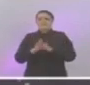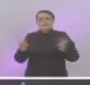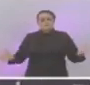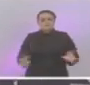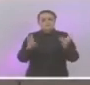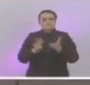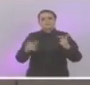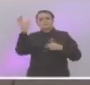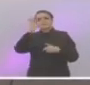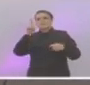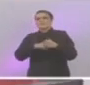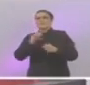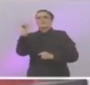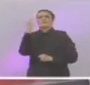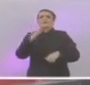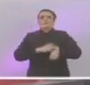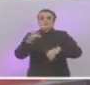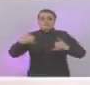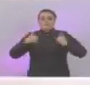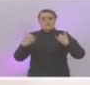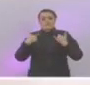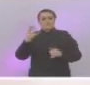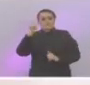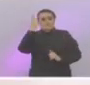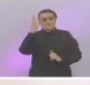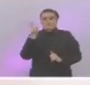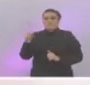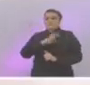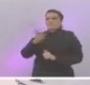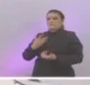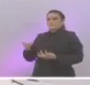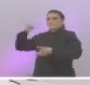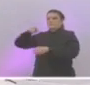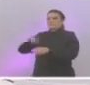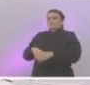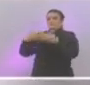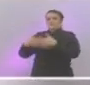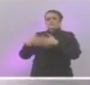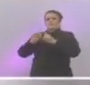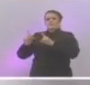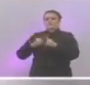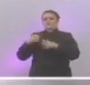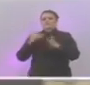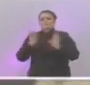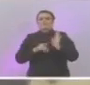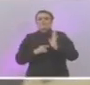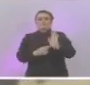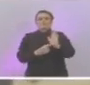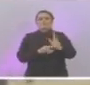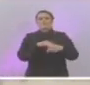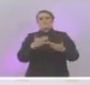tecnológico y la incorporación de más jóvenes potosinos a este sector productivo a través del modelo de educación